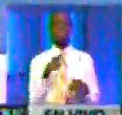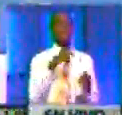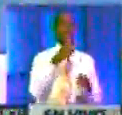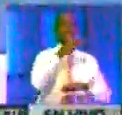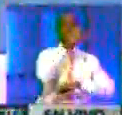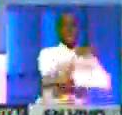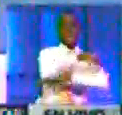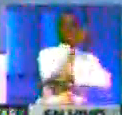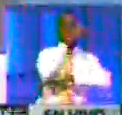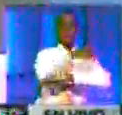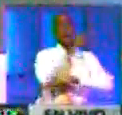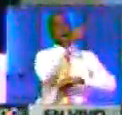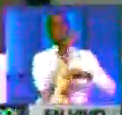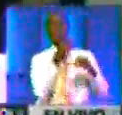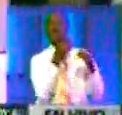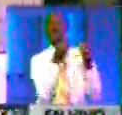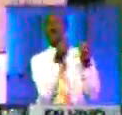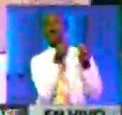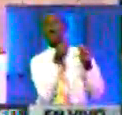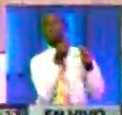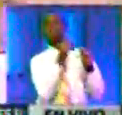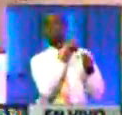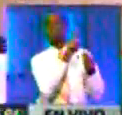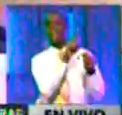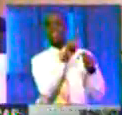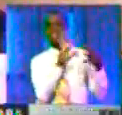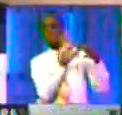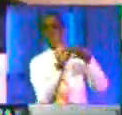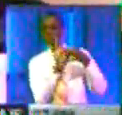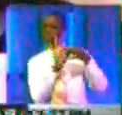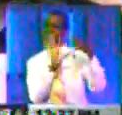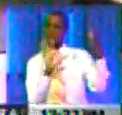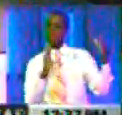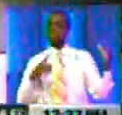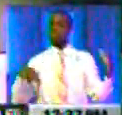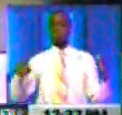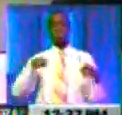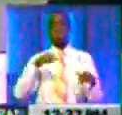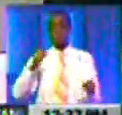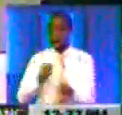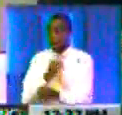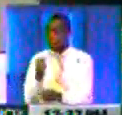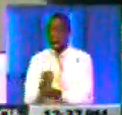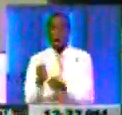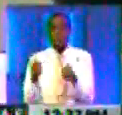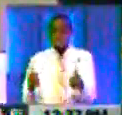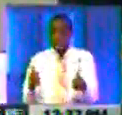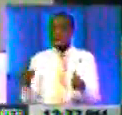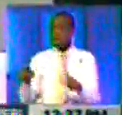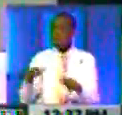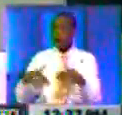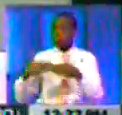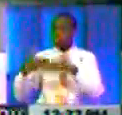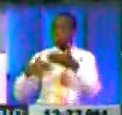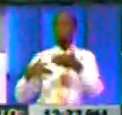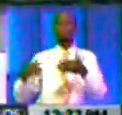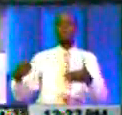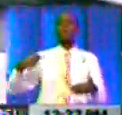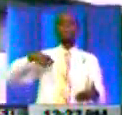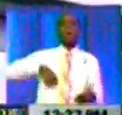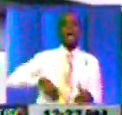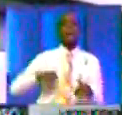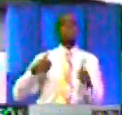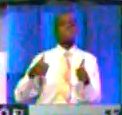Una empresa que depende del trabajo bien remunerado en justicia, como corresponde a un Estado como el